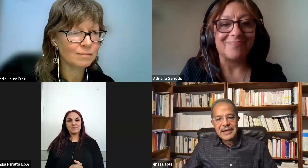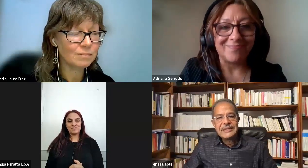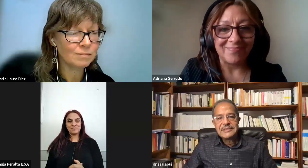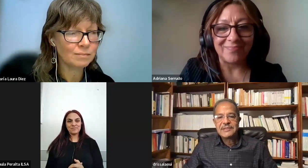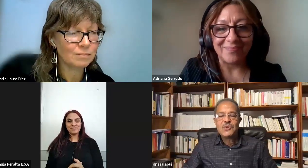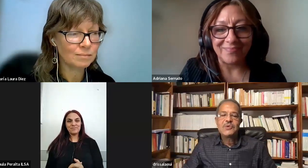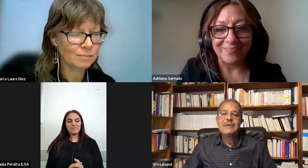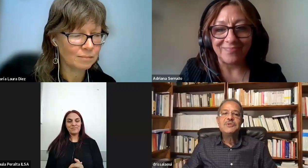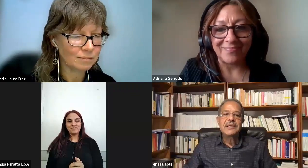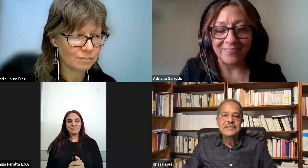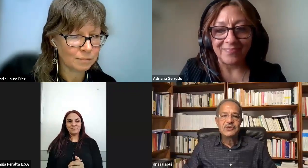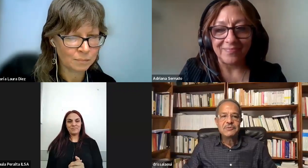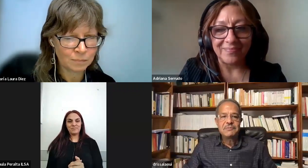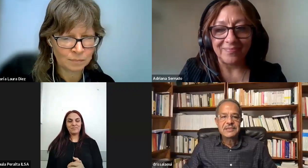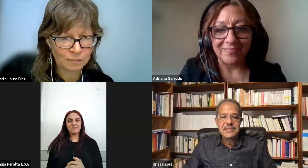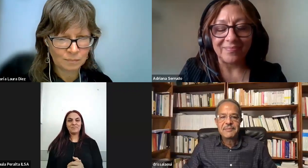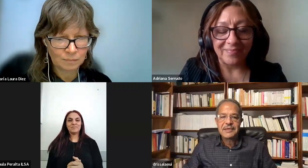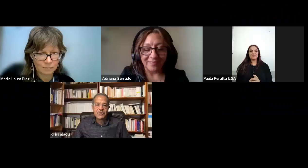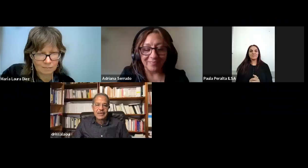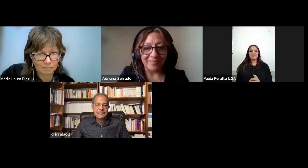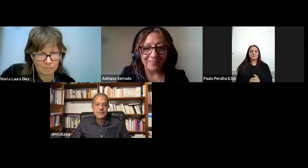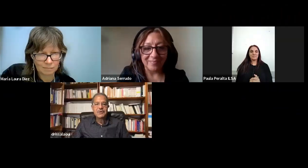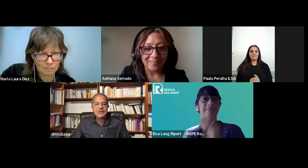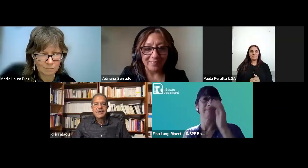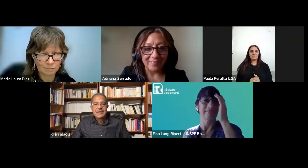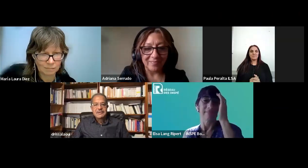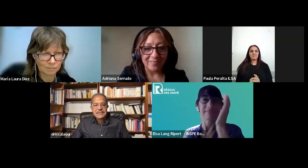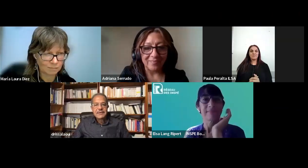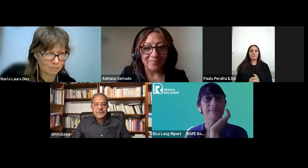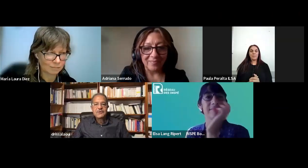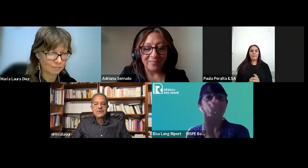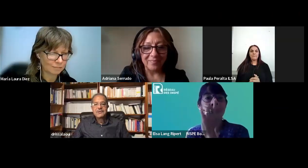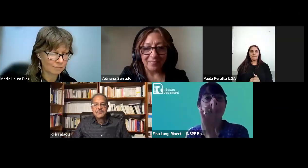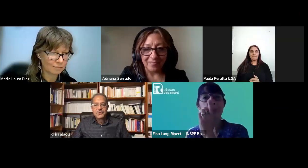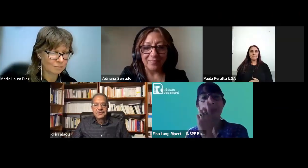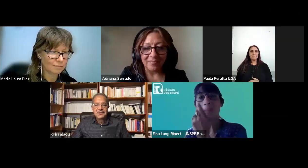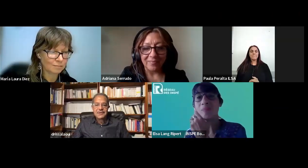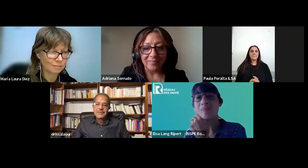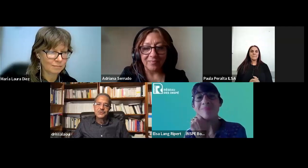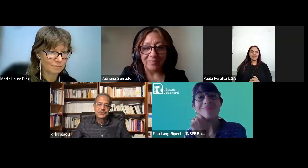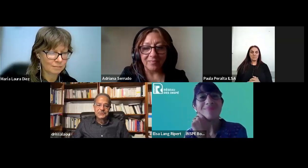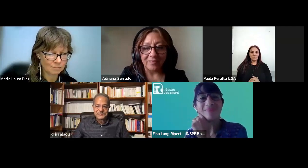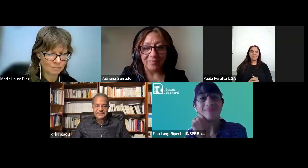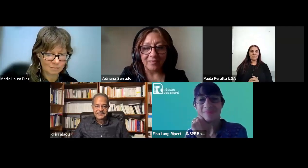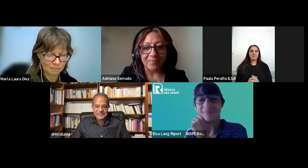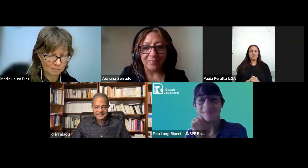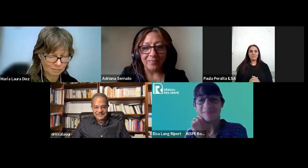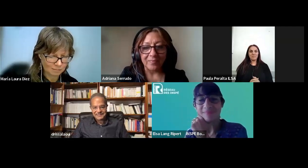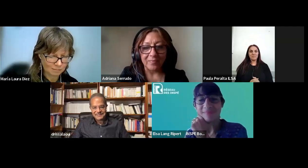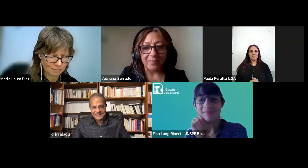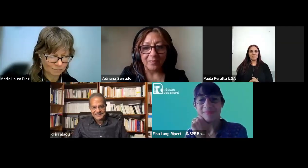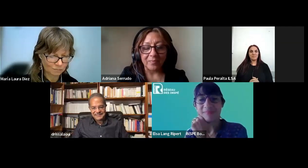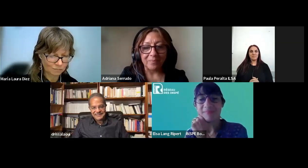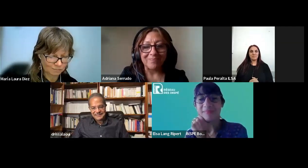muchas gracias a vos por la calidad de la moderación gracias a María Laura por todos sus aportes